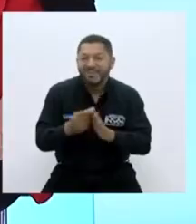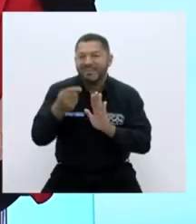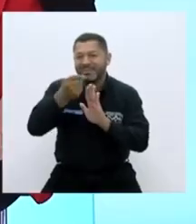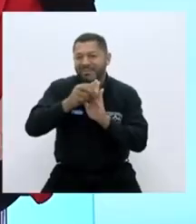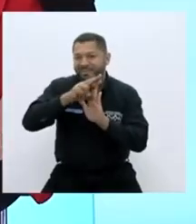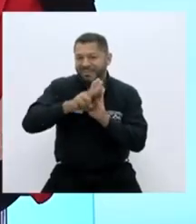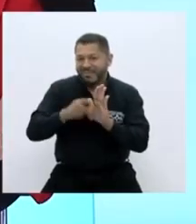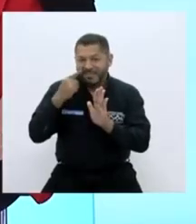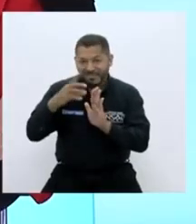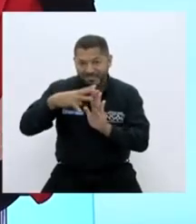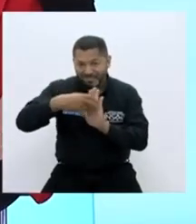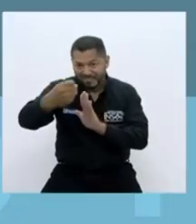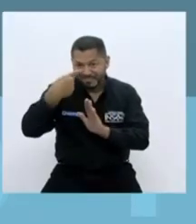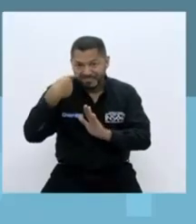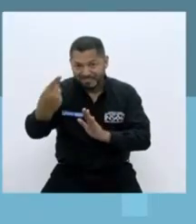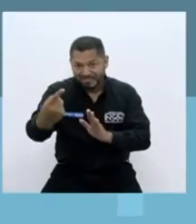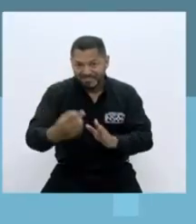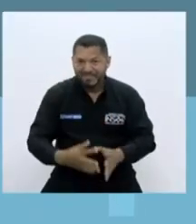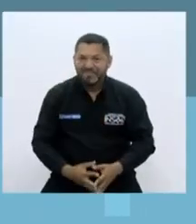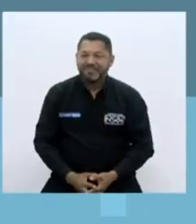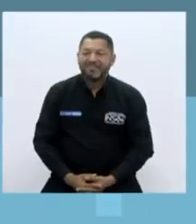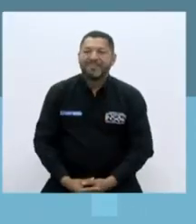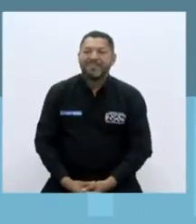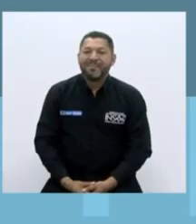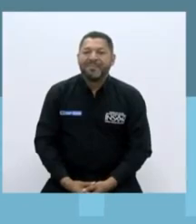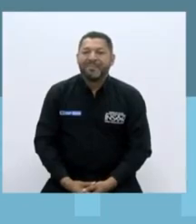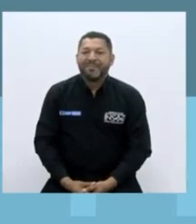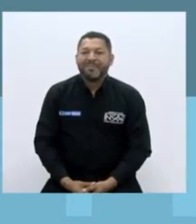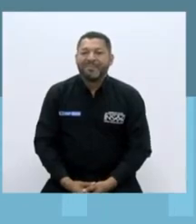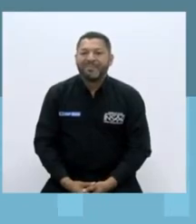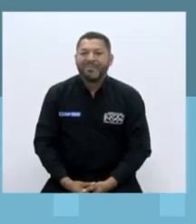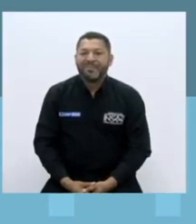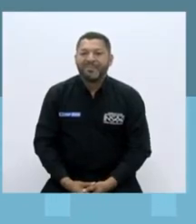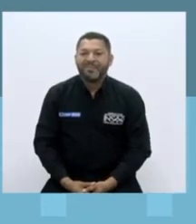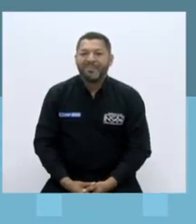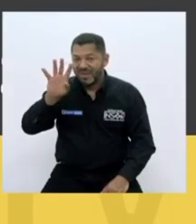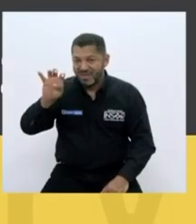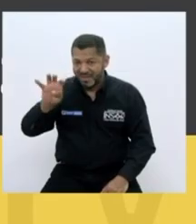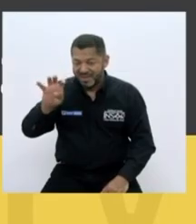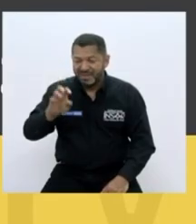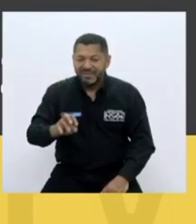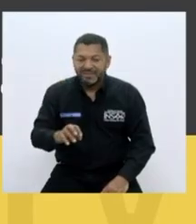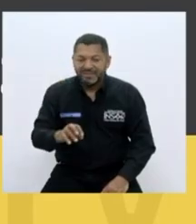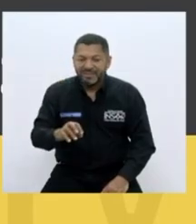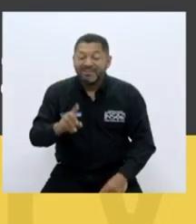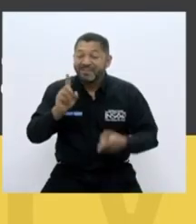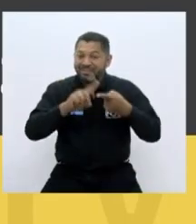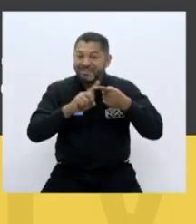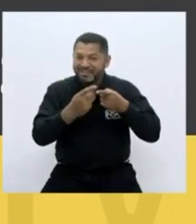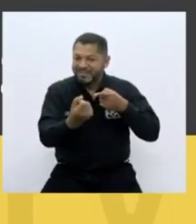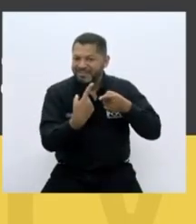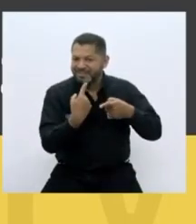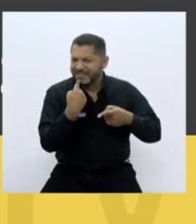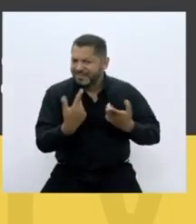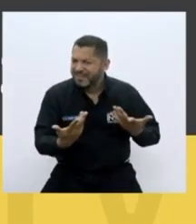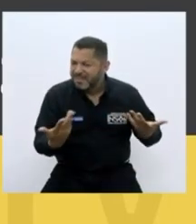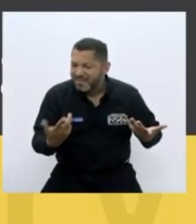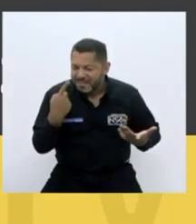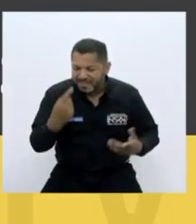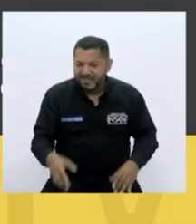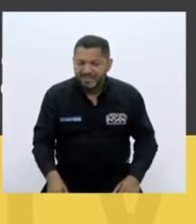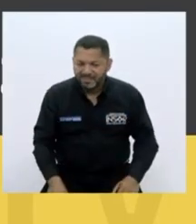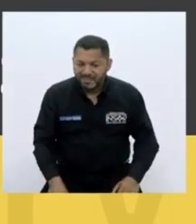en un momento como este lograr avanzar en materia de aprendizaje. Un saludo a todos los niños, a las niñas y a los jóvenes que nos están viendo y